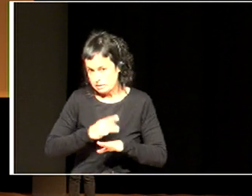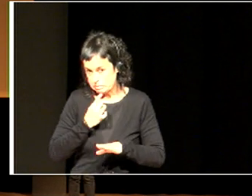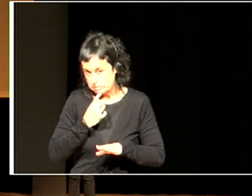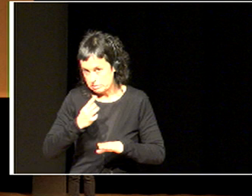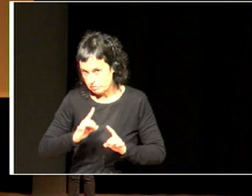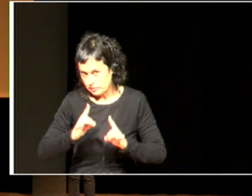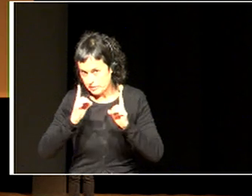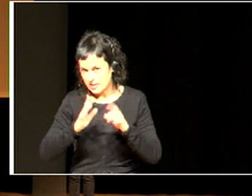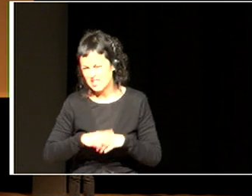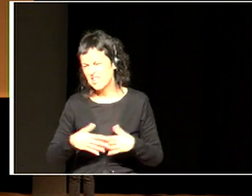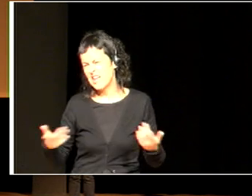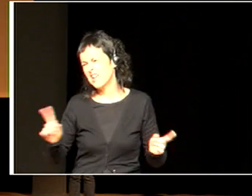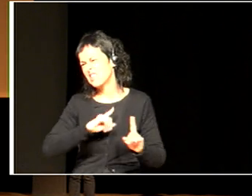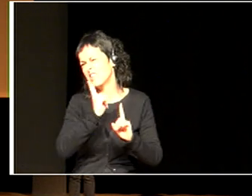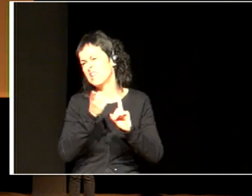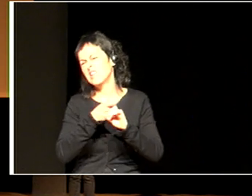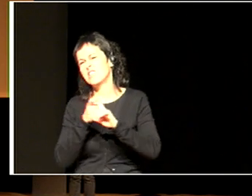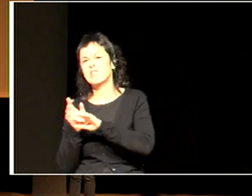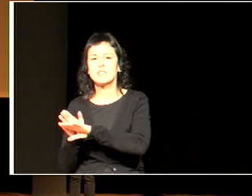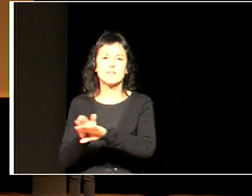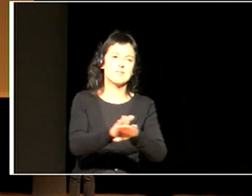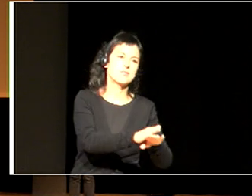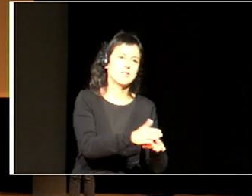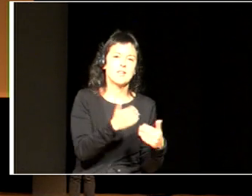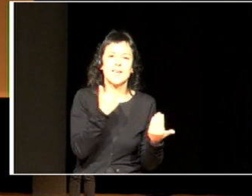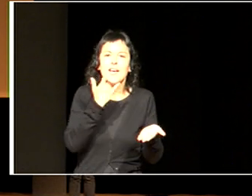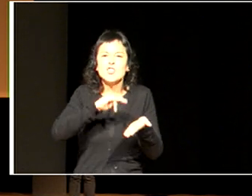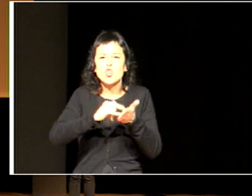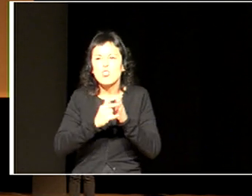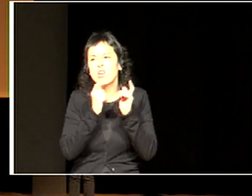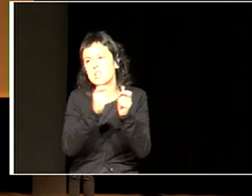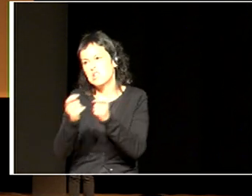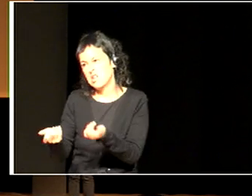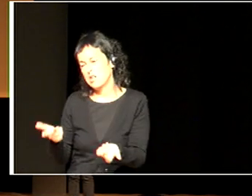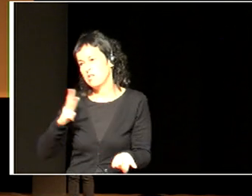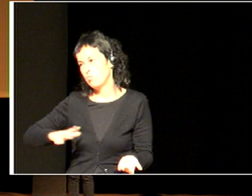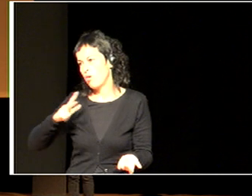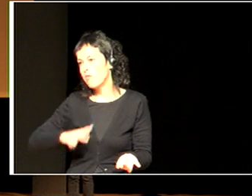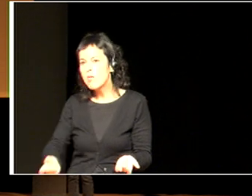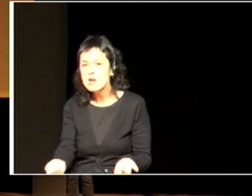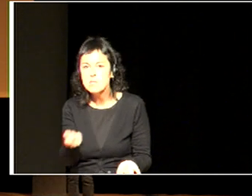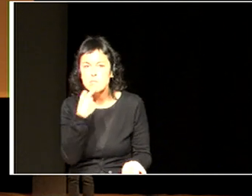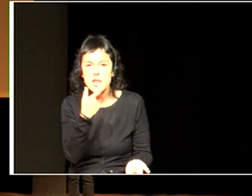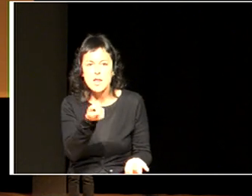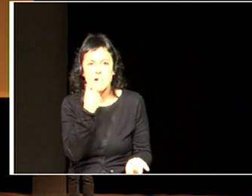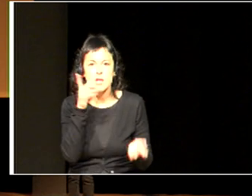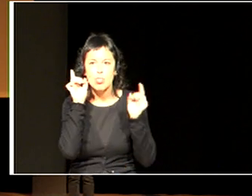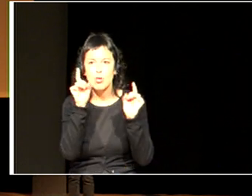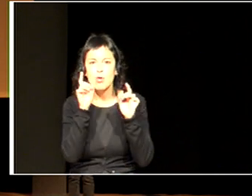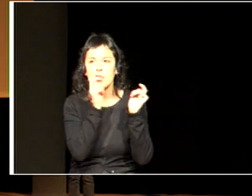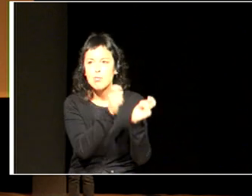más allá de diagnósticos por favor y un poco más de recetas si no les importa un poco más de medicamento educativo